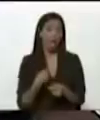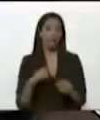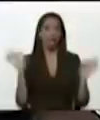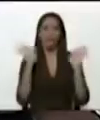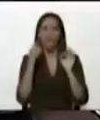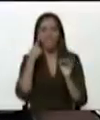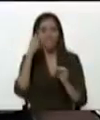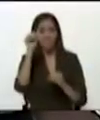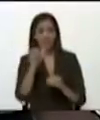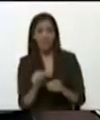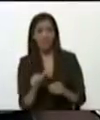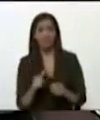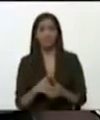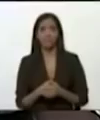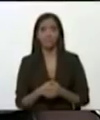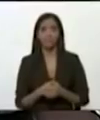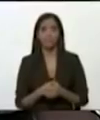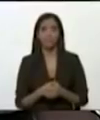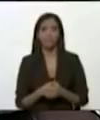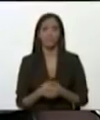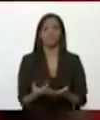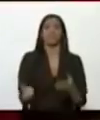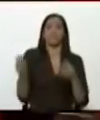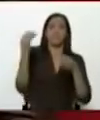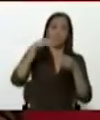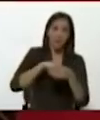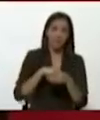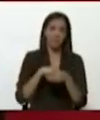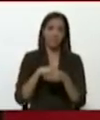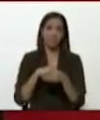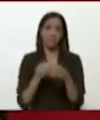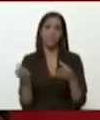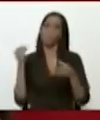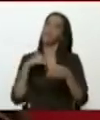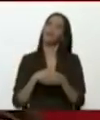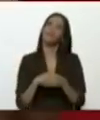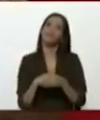Que nadie ve. Y además de eso,